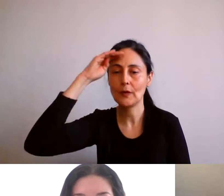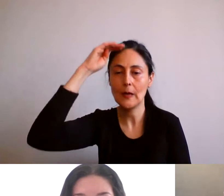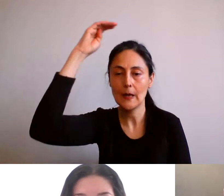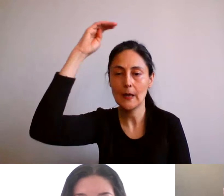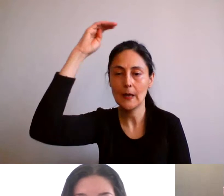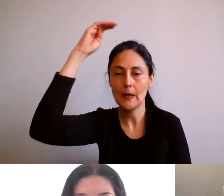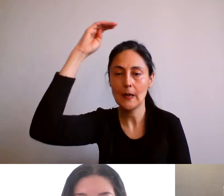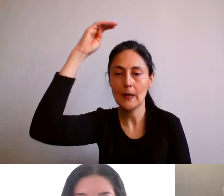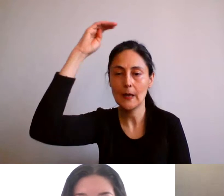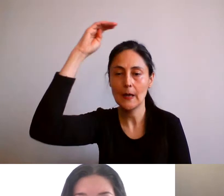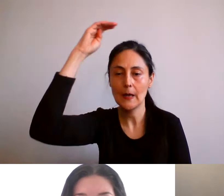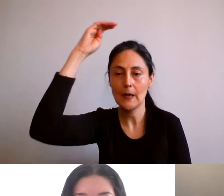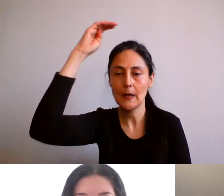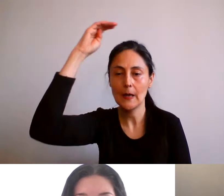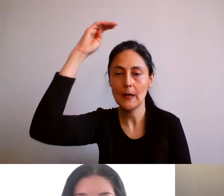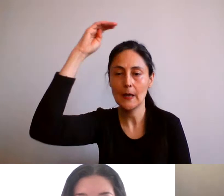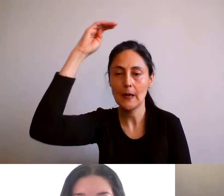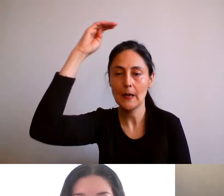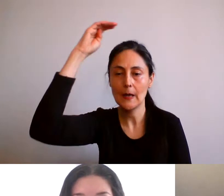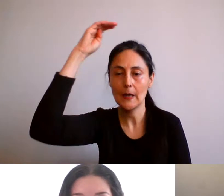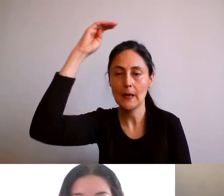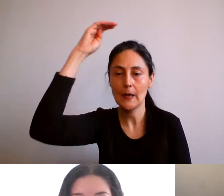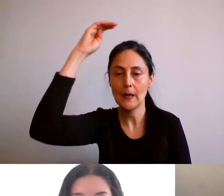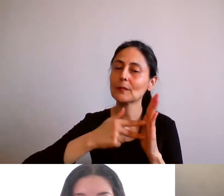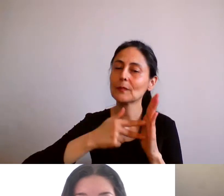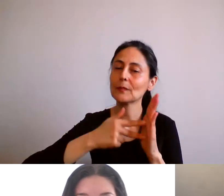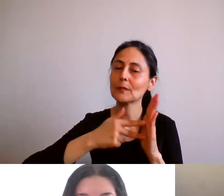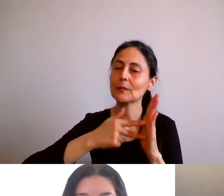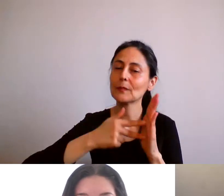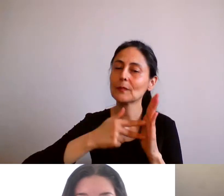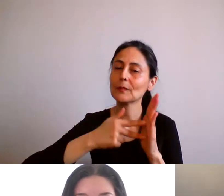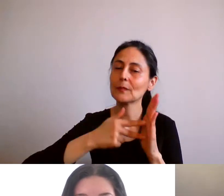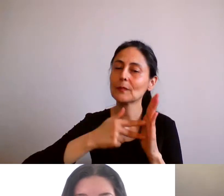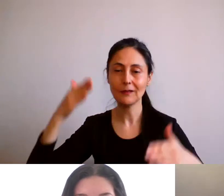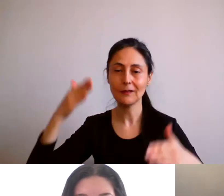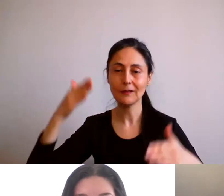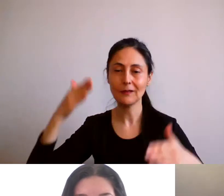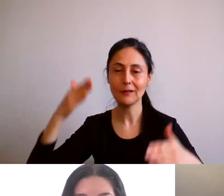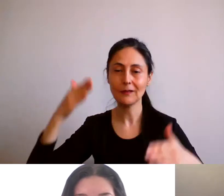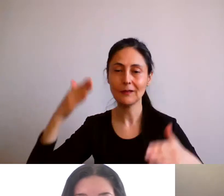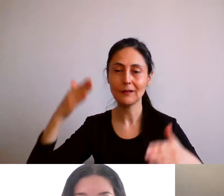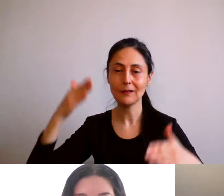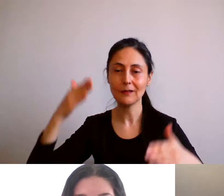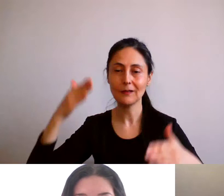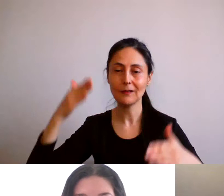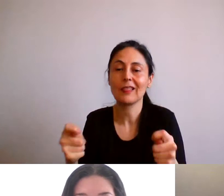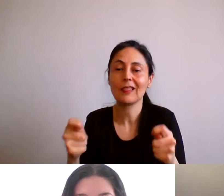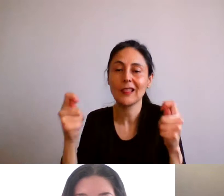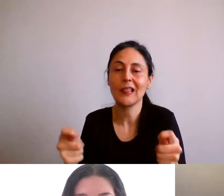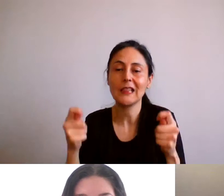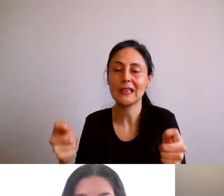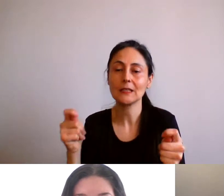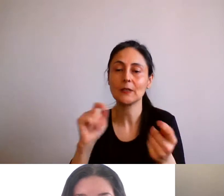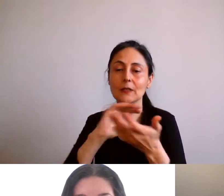con secuelas biológicas y psicológicas y por lo tanto el tratamiento integral. Y ahí se ve con claridad